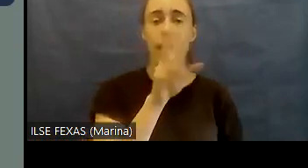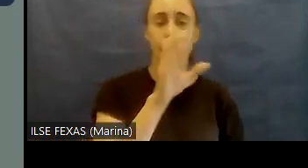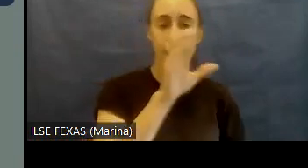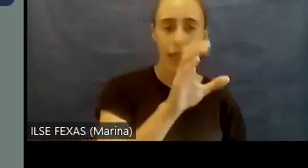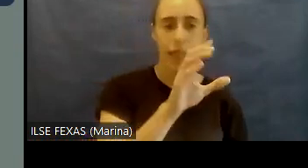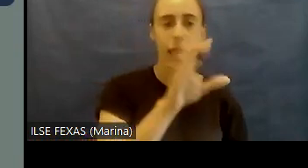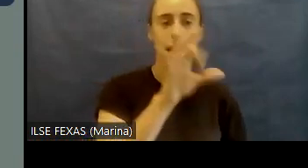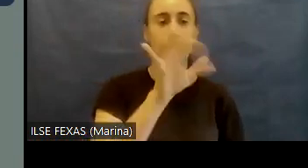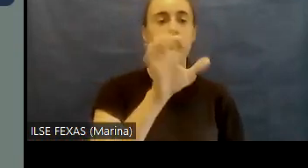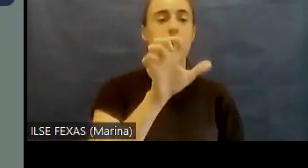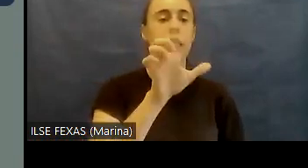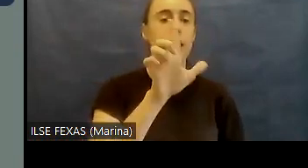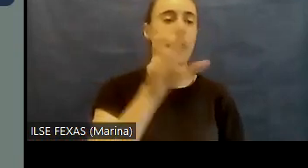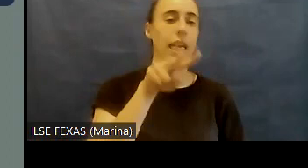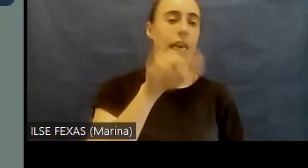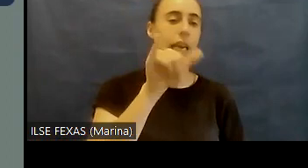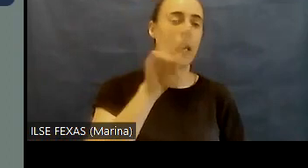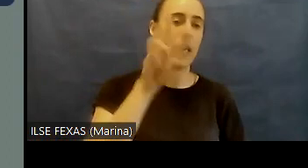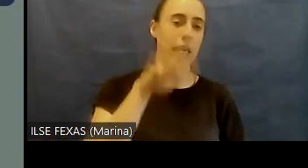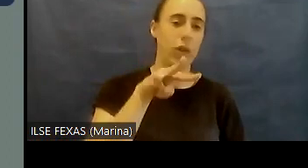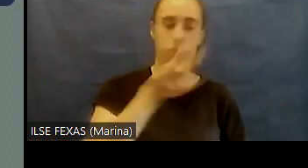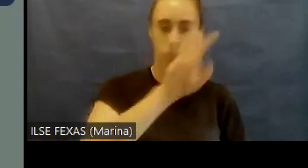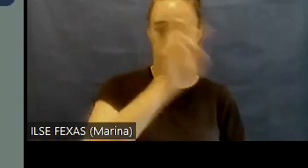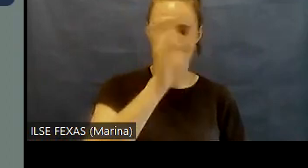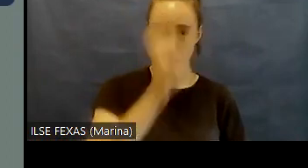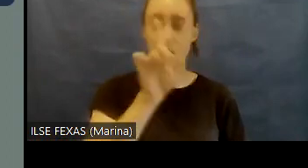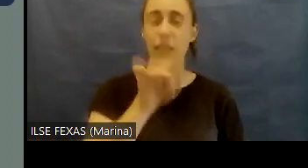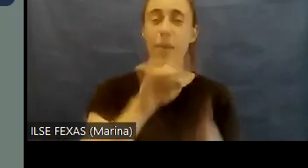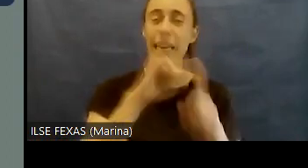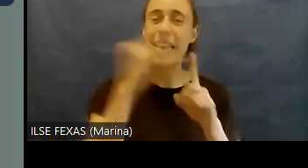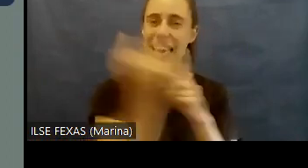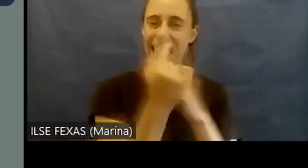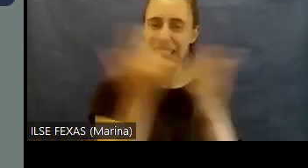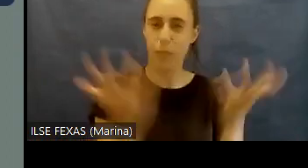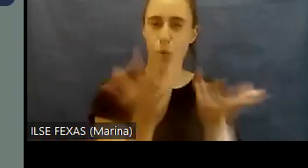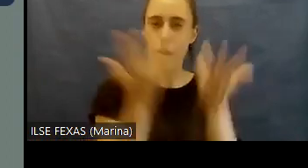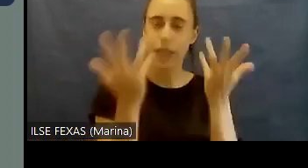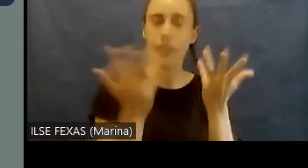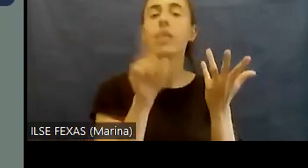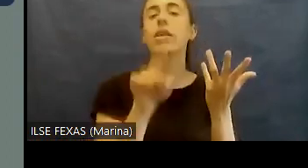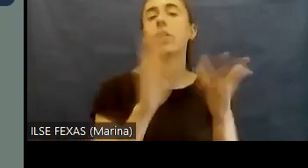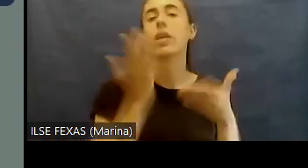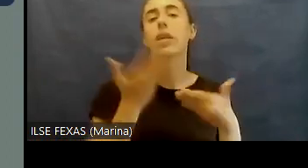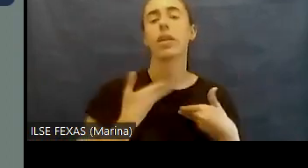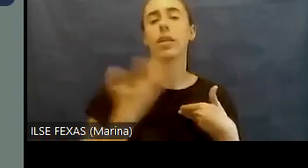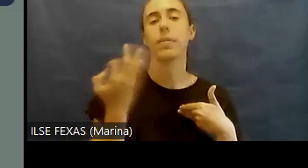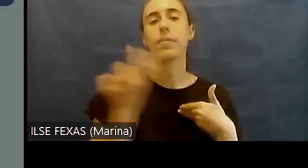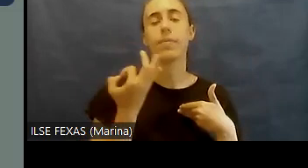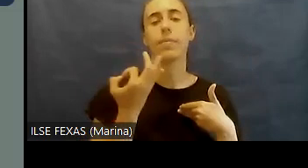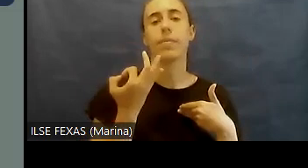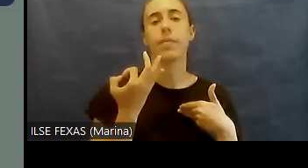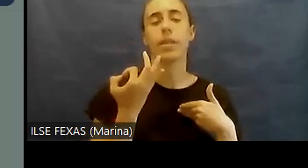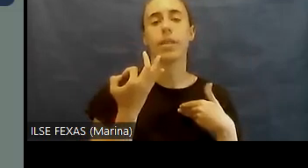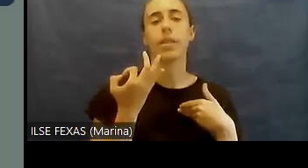selenio, que son potentes antioxidantes y inmunoestimulantes, ¿vale? Y eso, al fin y al cabo, nos va a ayudar sobre todo a nivel de la mucosa